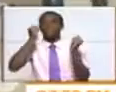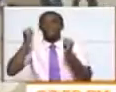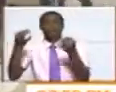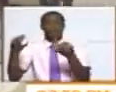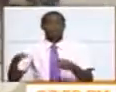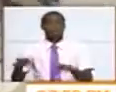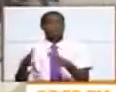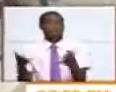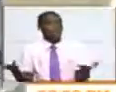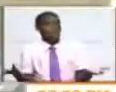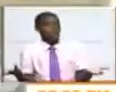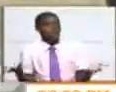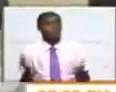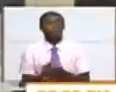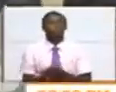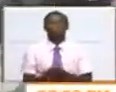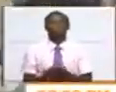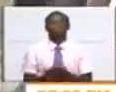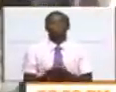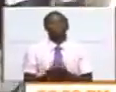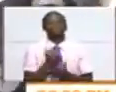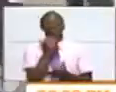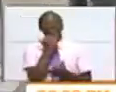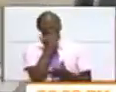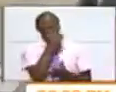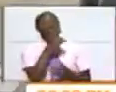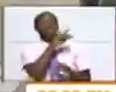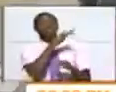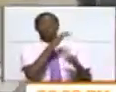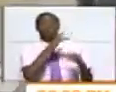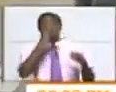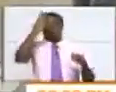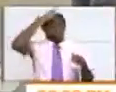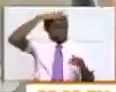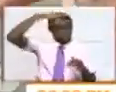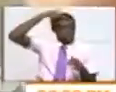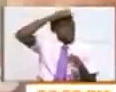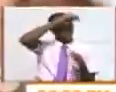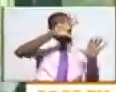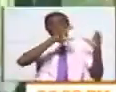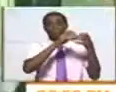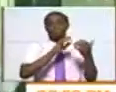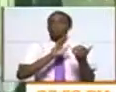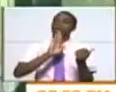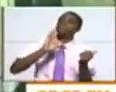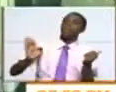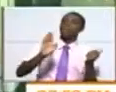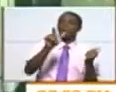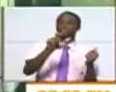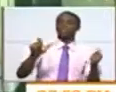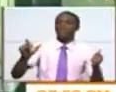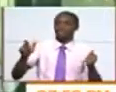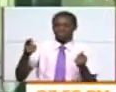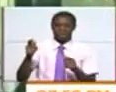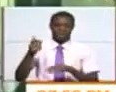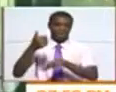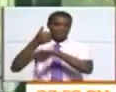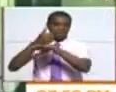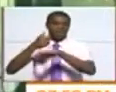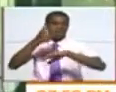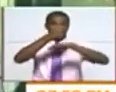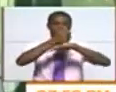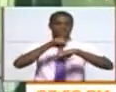esperar sanciones adicionales de parte de la administración del presidente Trump a Venezuela y a funcionarios venezolanos? Bueno, siempre